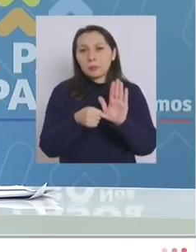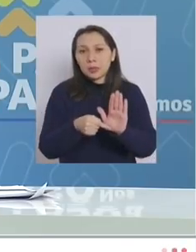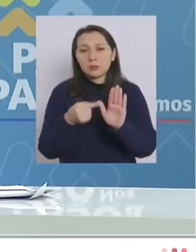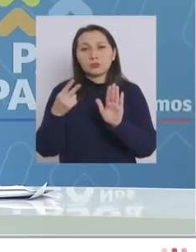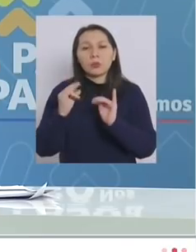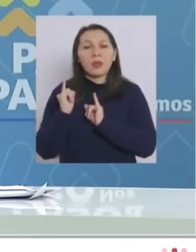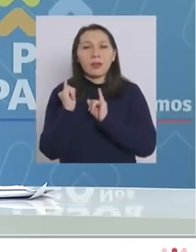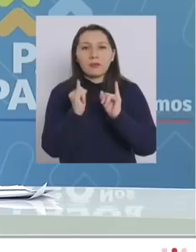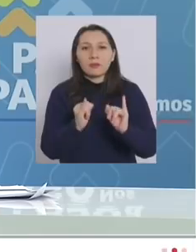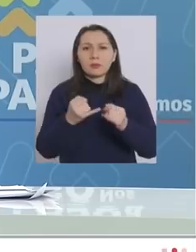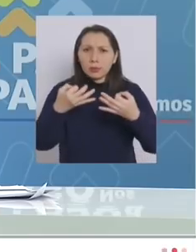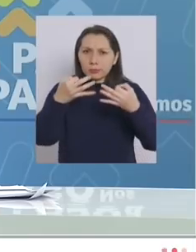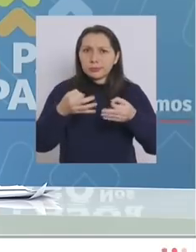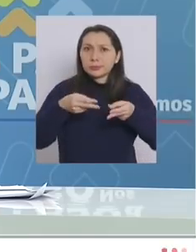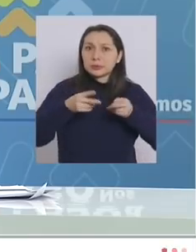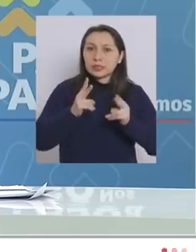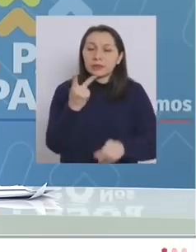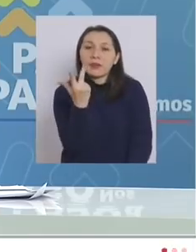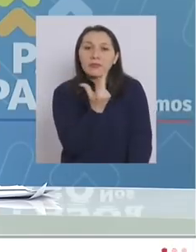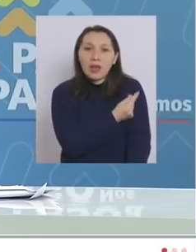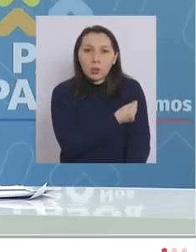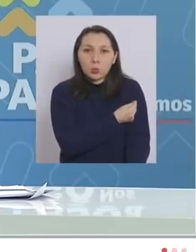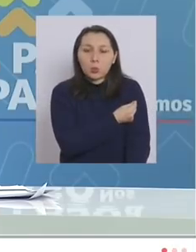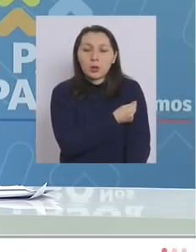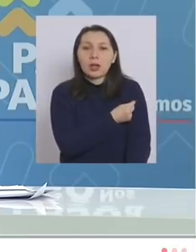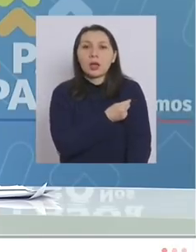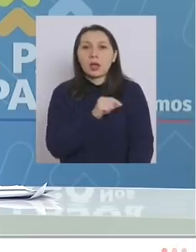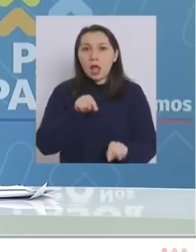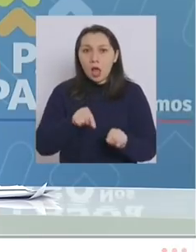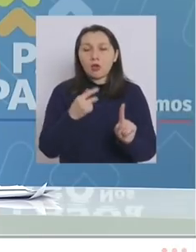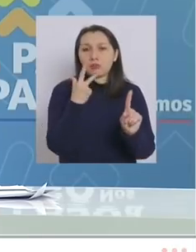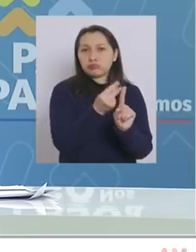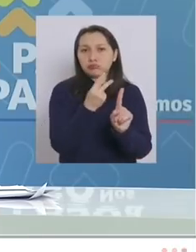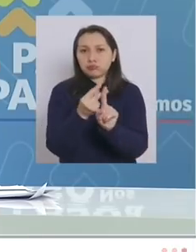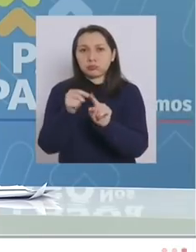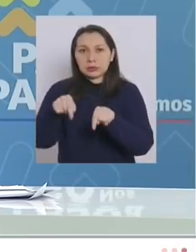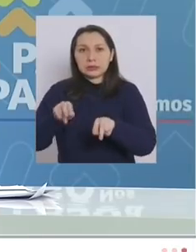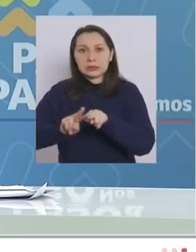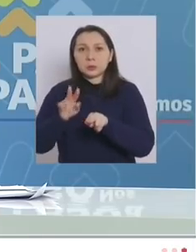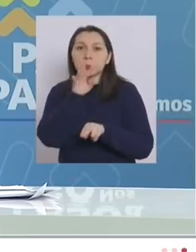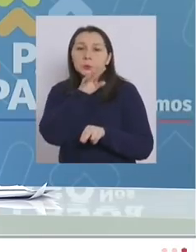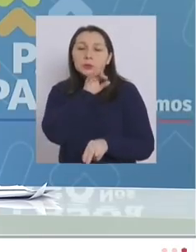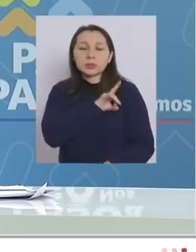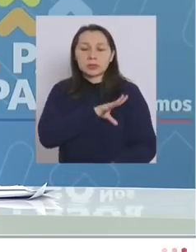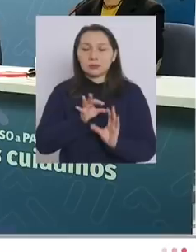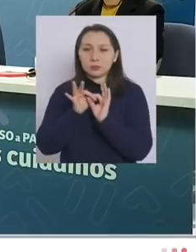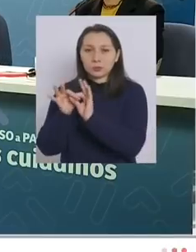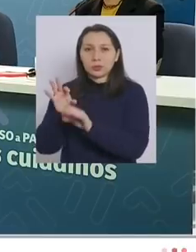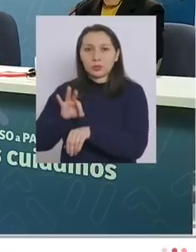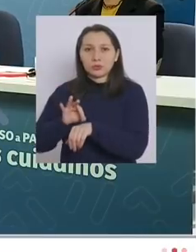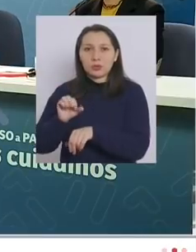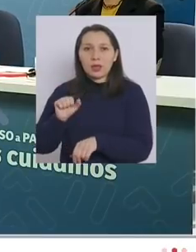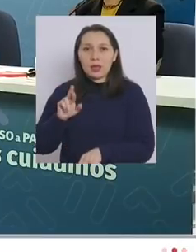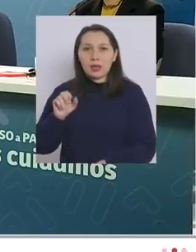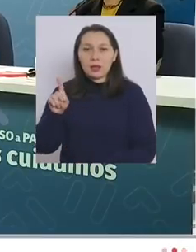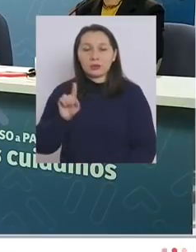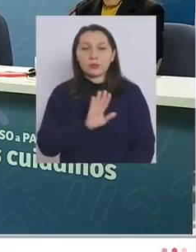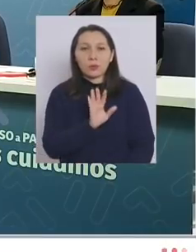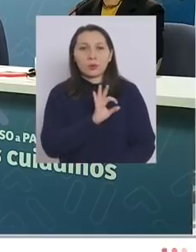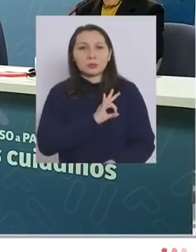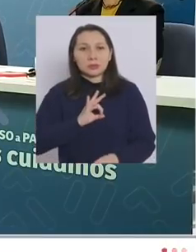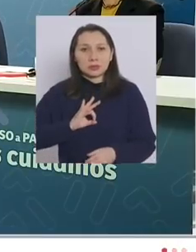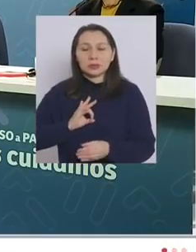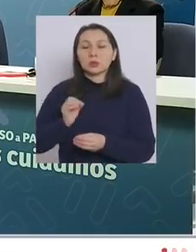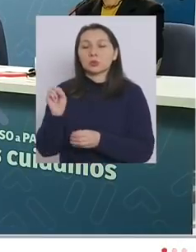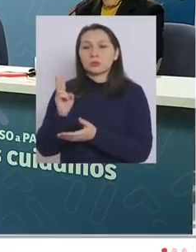su informe sobre la efectividad de las vacunas que estamos aplicando en Chile. Muchas gracias, doctor Araoz. Hola, ministro,